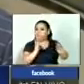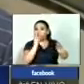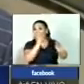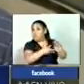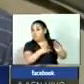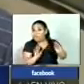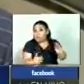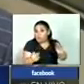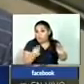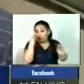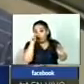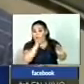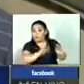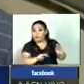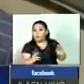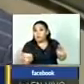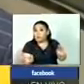A